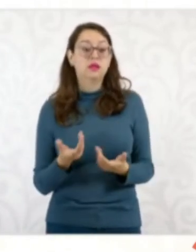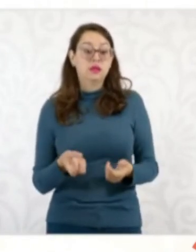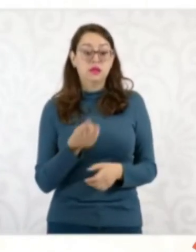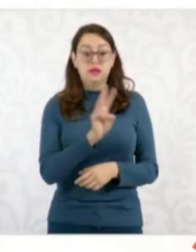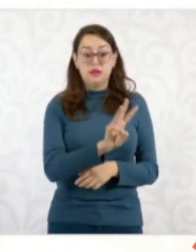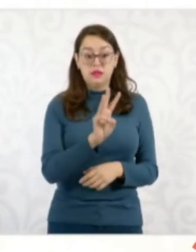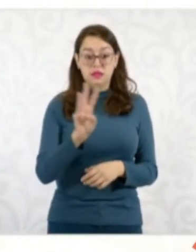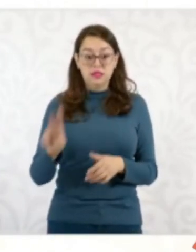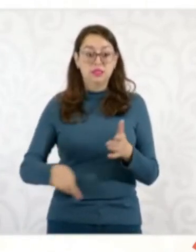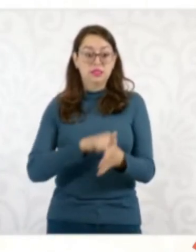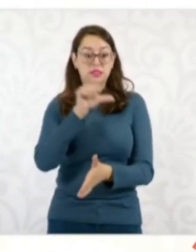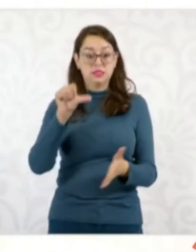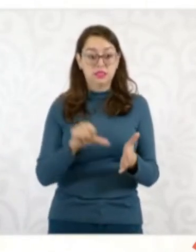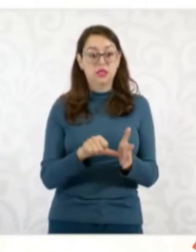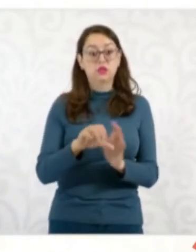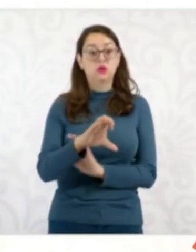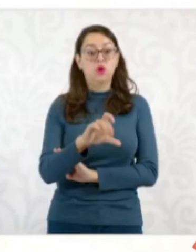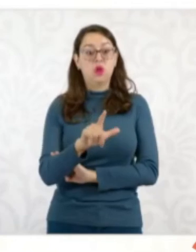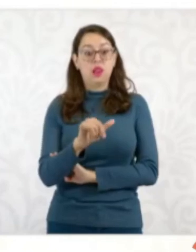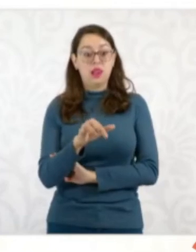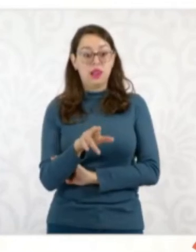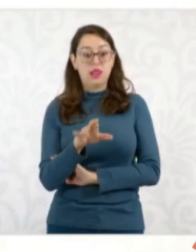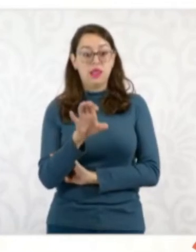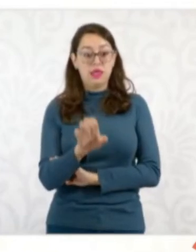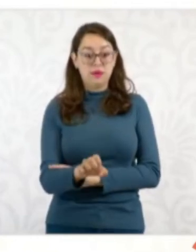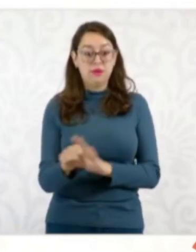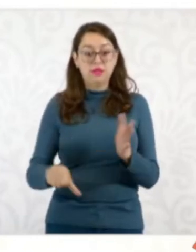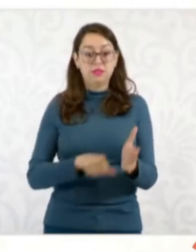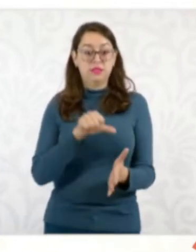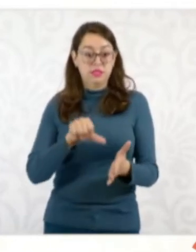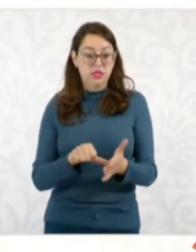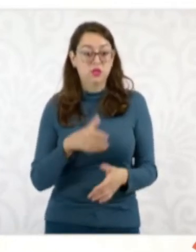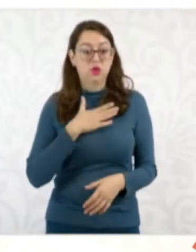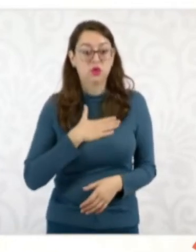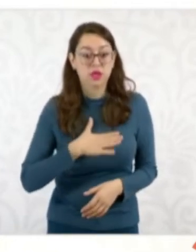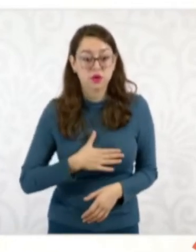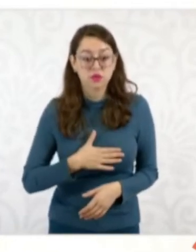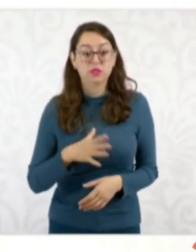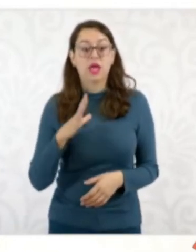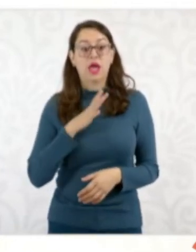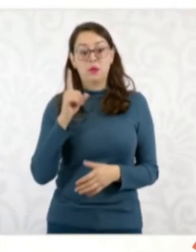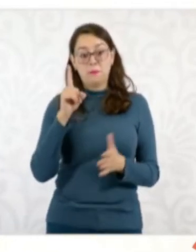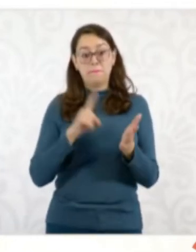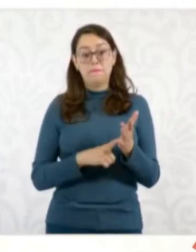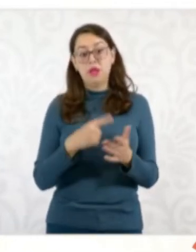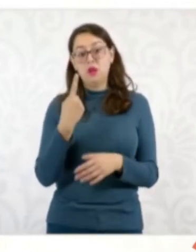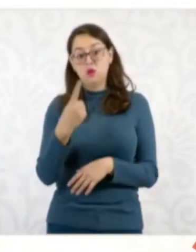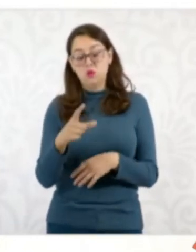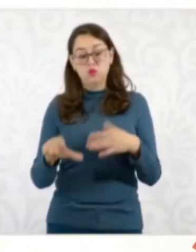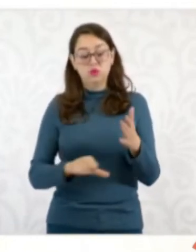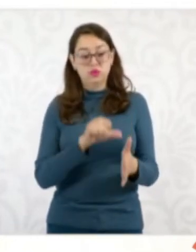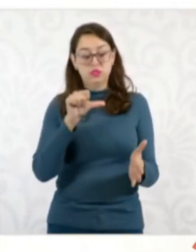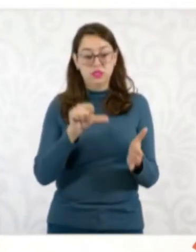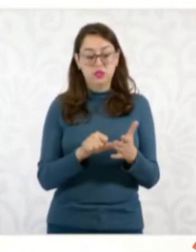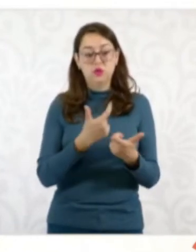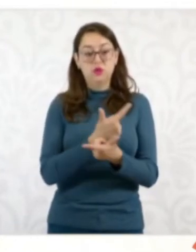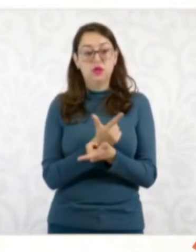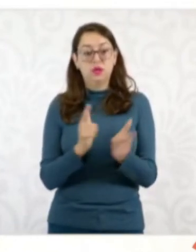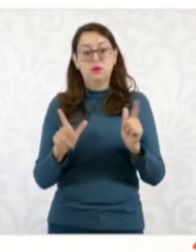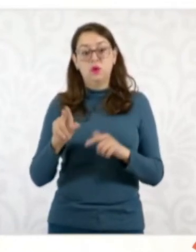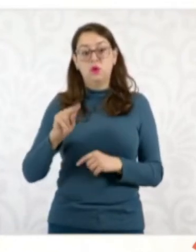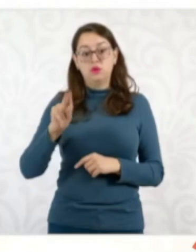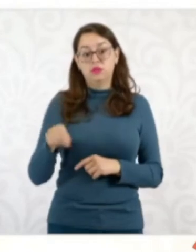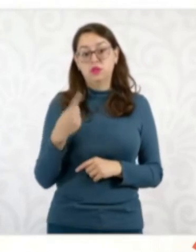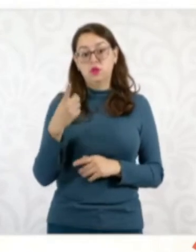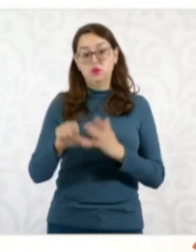los centros libres, los centros de justicia. Tenemos 1,001 centros libres, tenemos 85 centros de justicia, alrededor